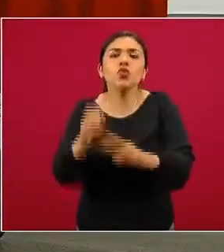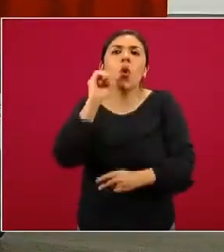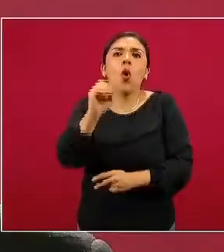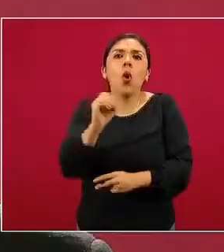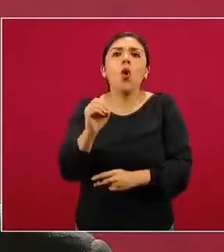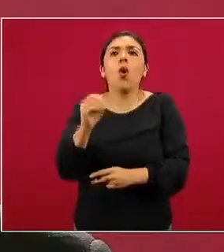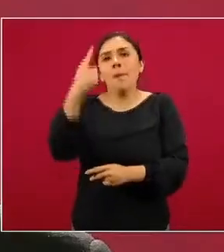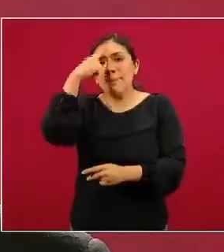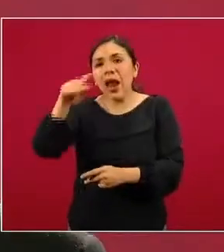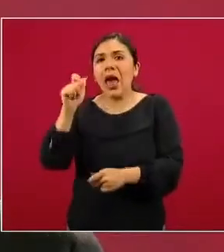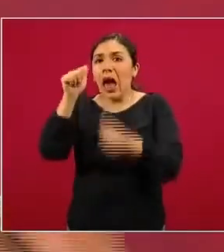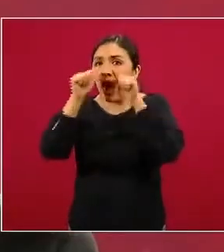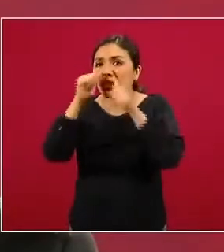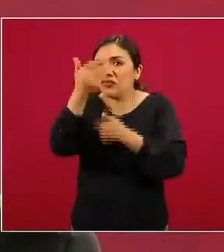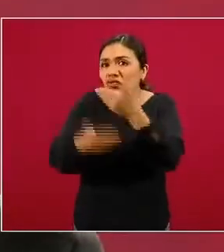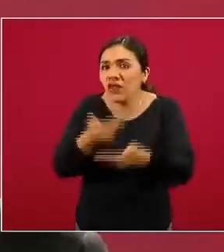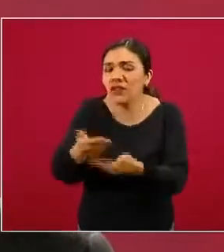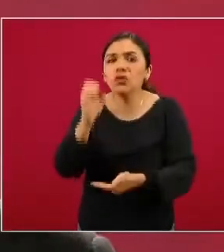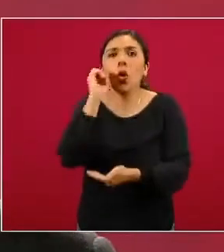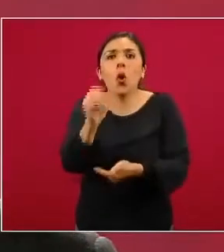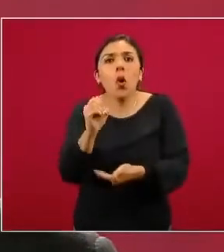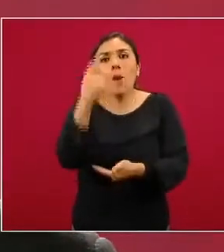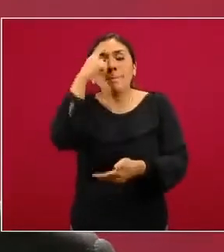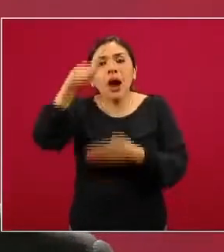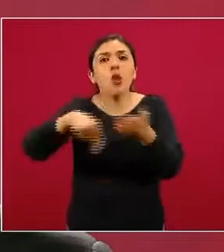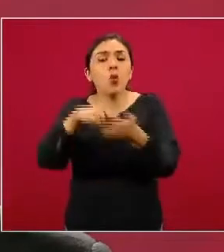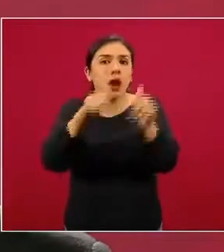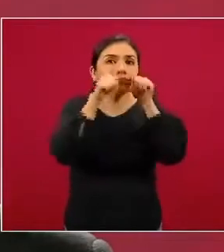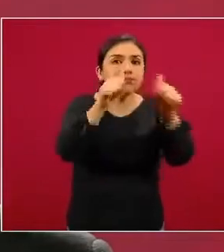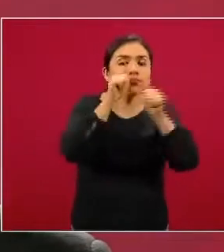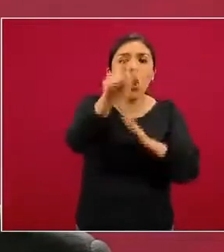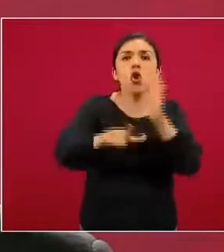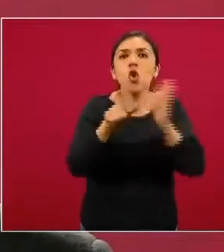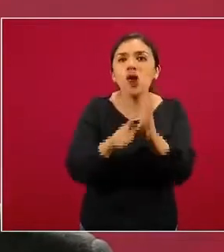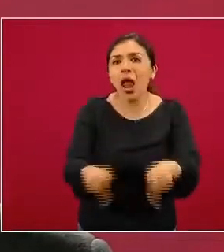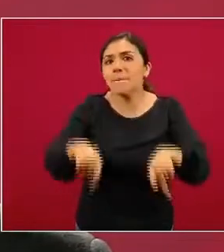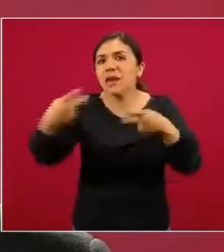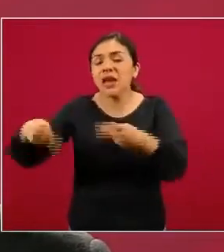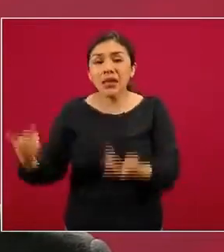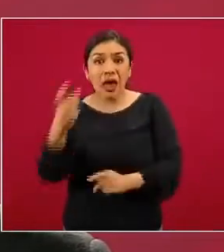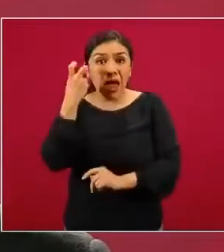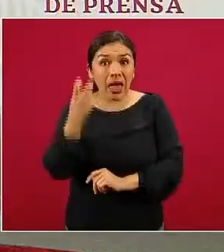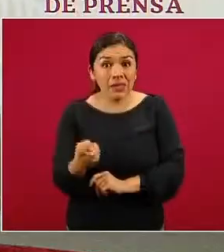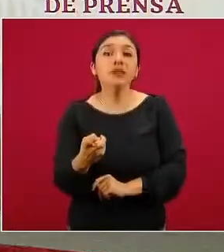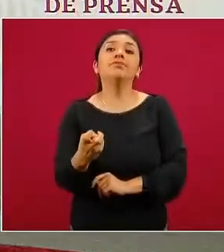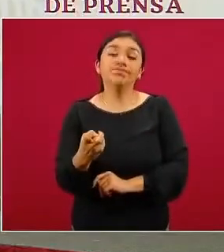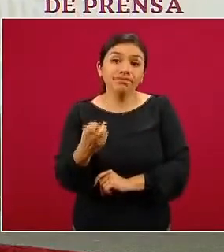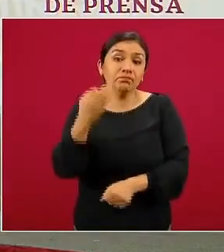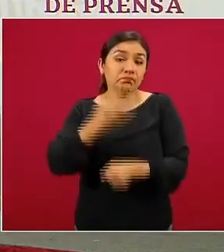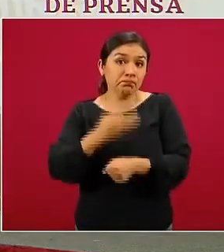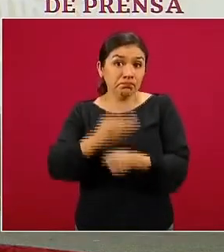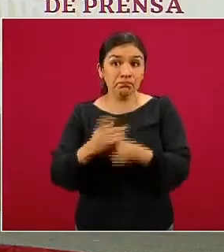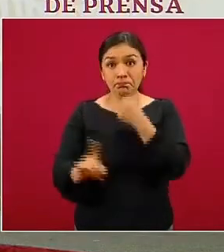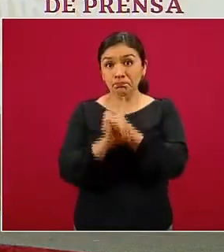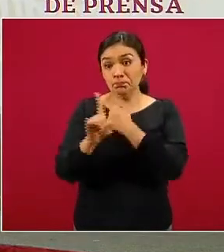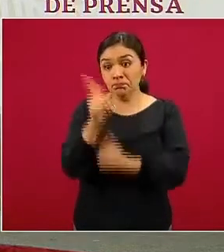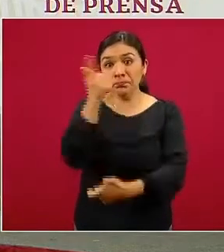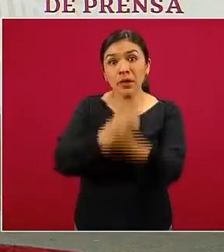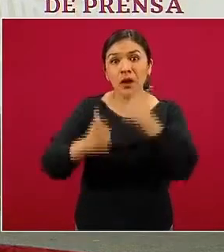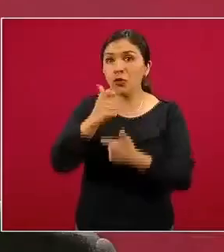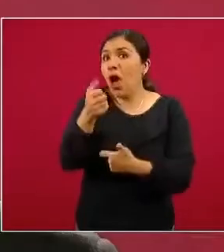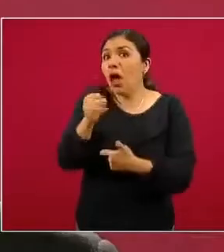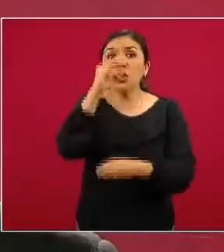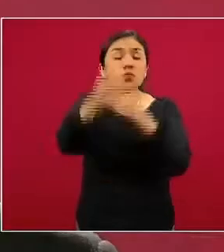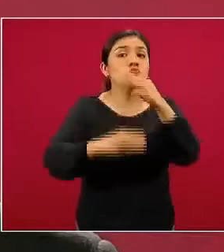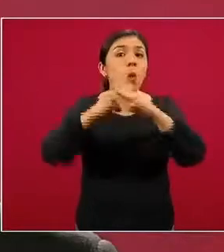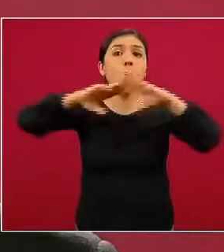que se le contrate un servicio, a mantener un pequeño local comercial, y hemos tenido un impacto económico global